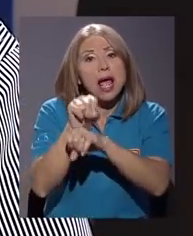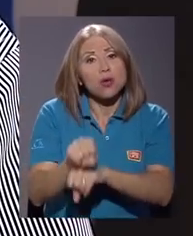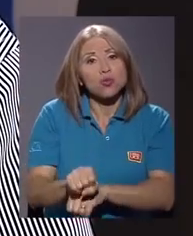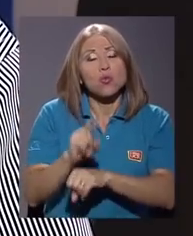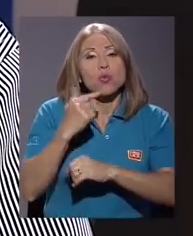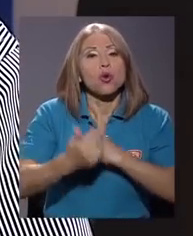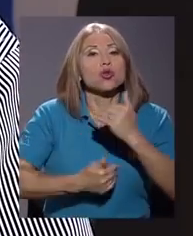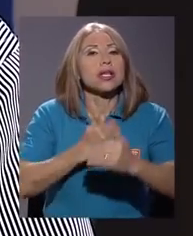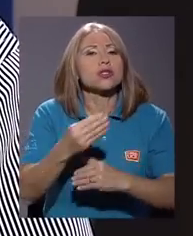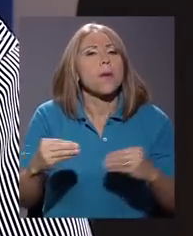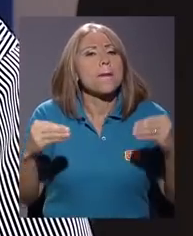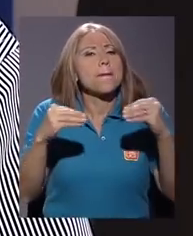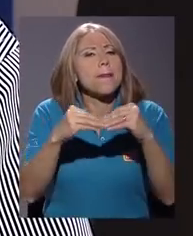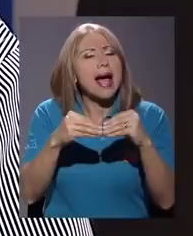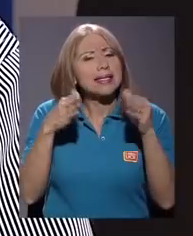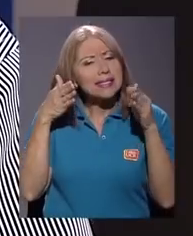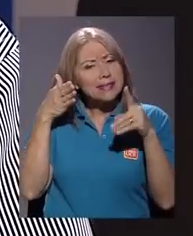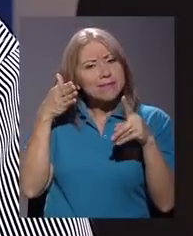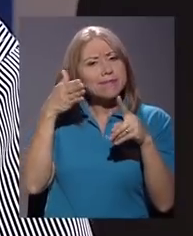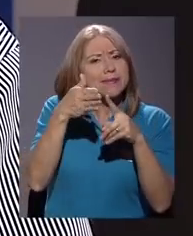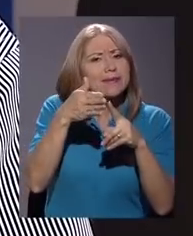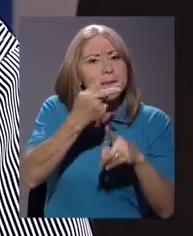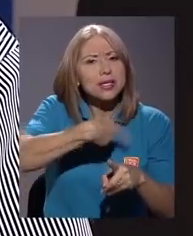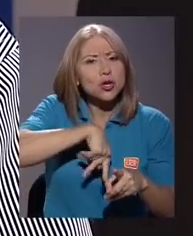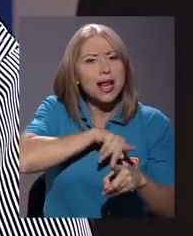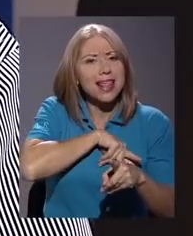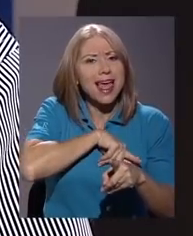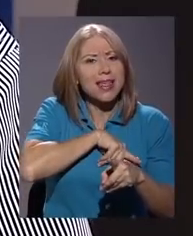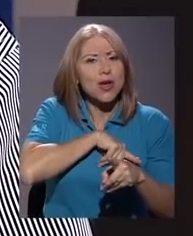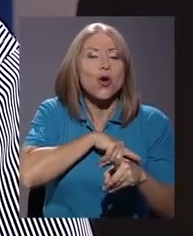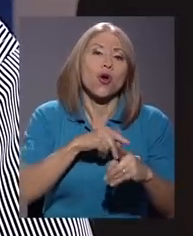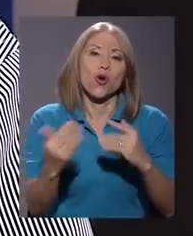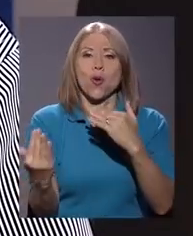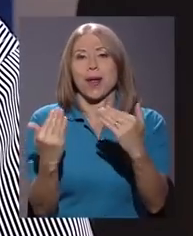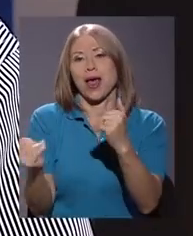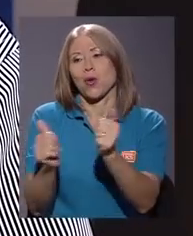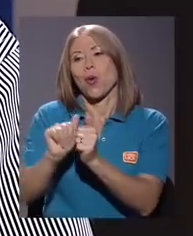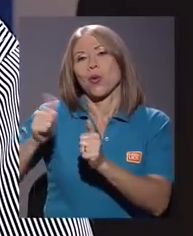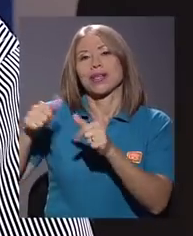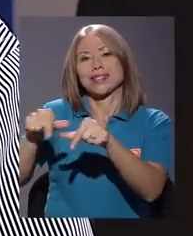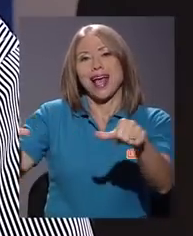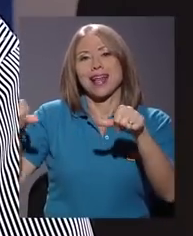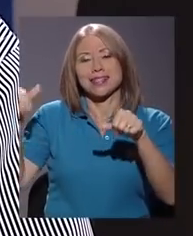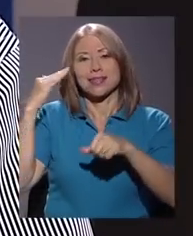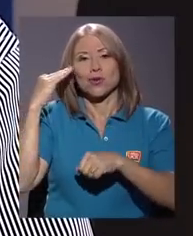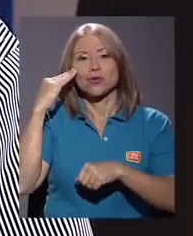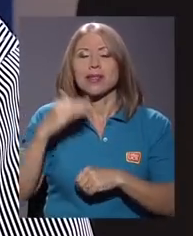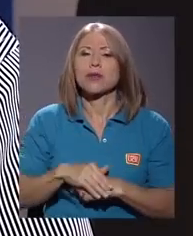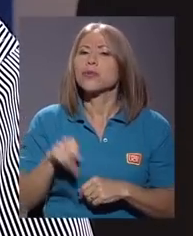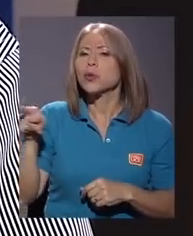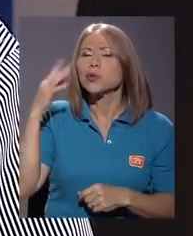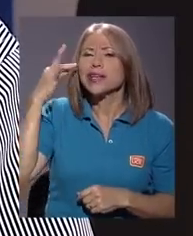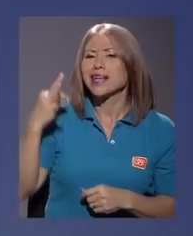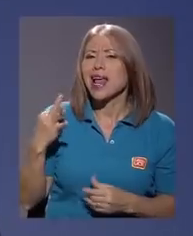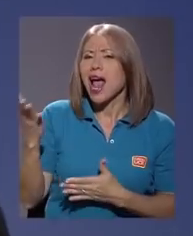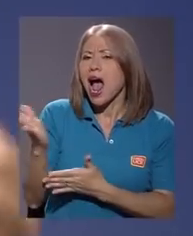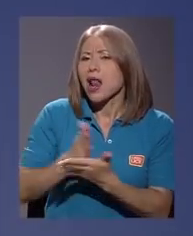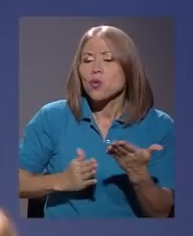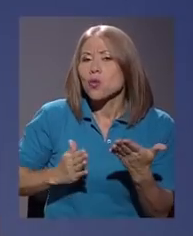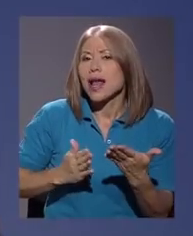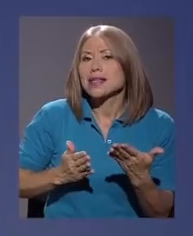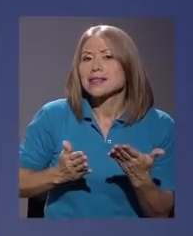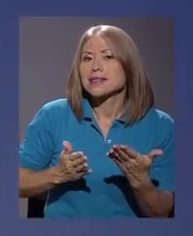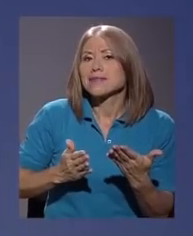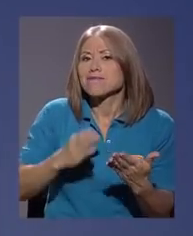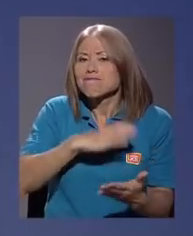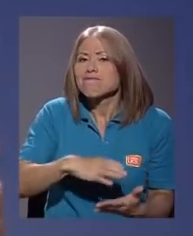personalizado que la enseñanza o los procesos de enseñanza aprendizaje de otras áreas del conocimiento Cuáles crees vos que sean algunas luces que has tenido